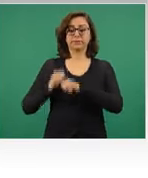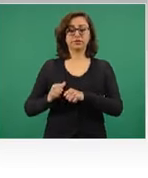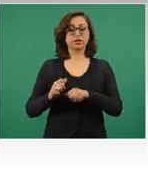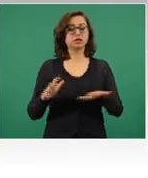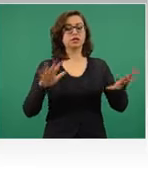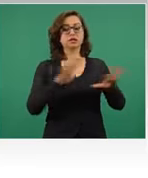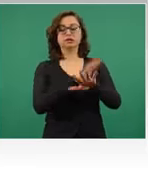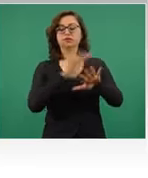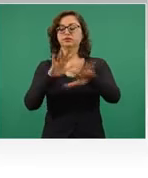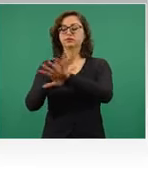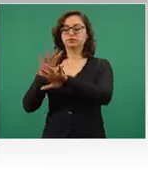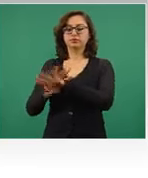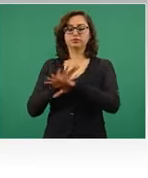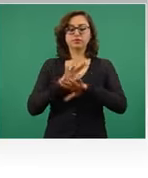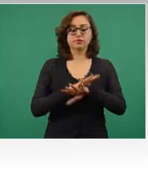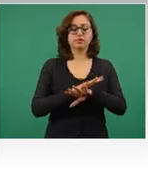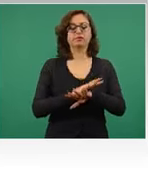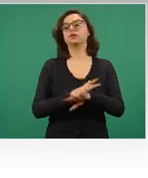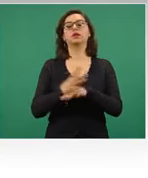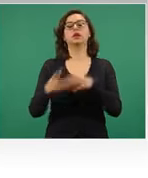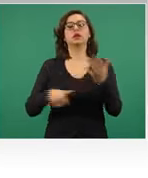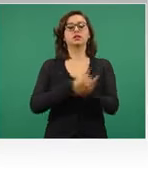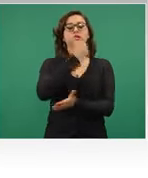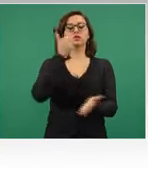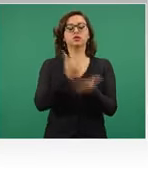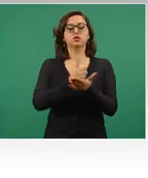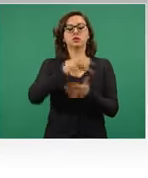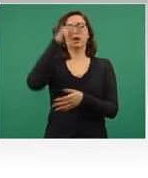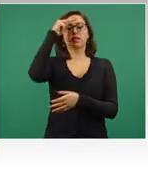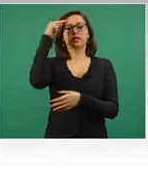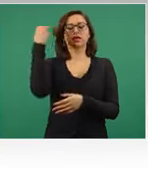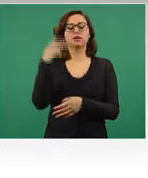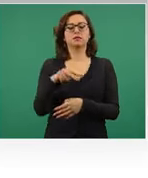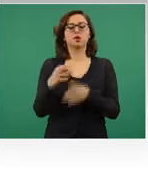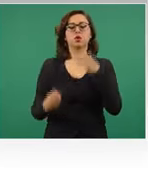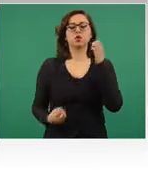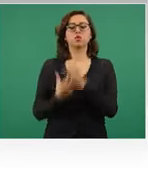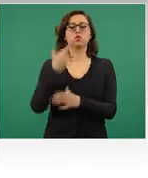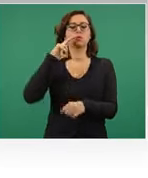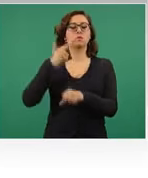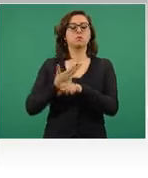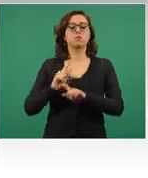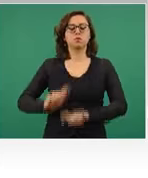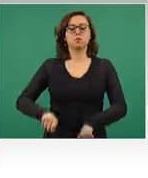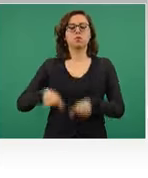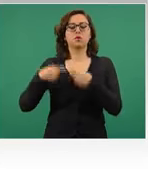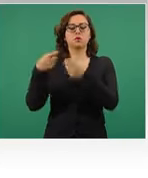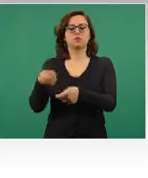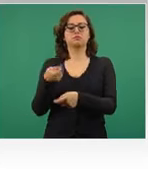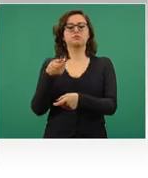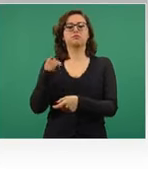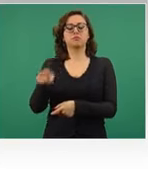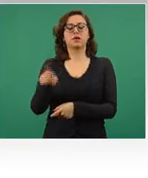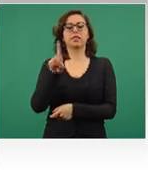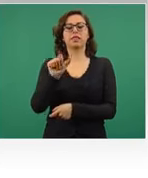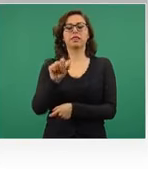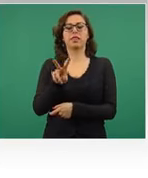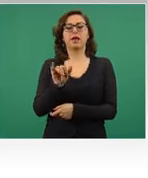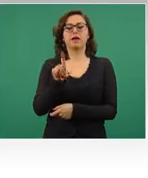coordinadores estatales. En este caso, en la Ciudad de México, el nuevo encargado es el inspector general David Flores